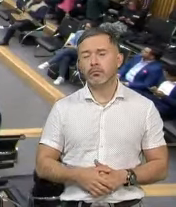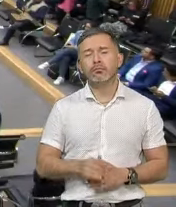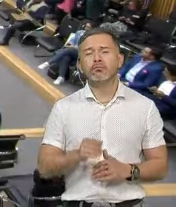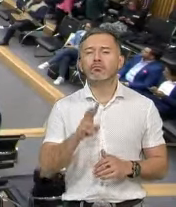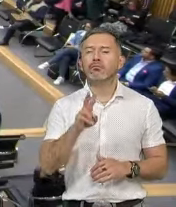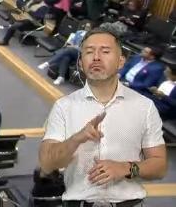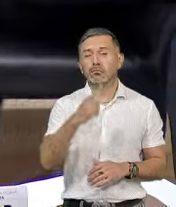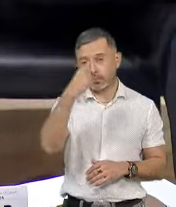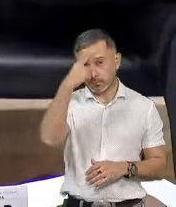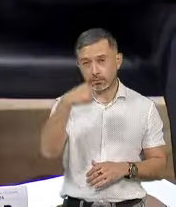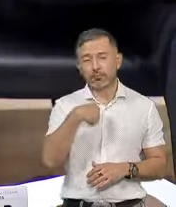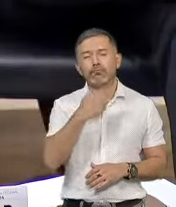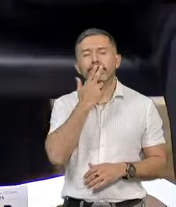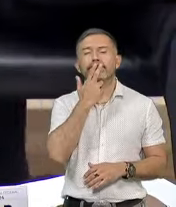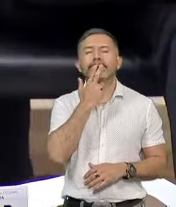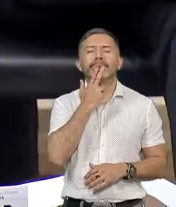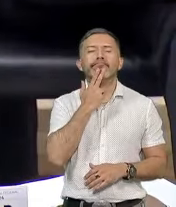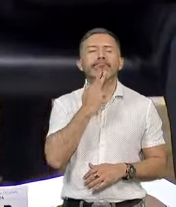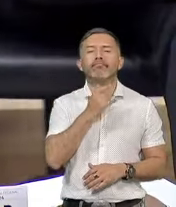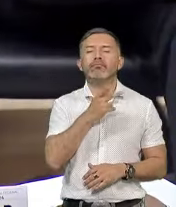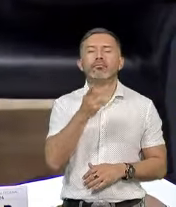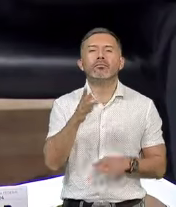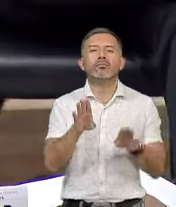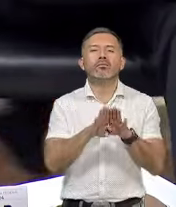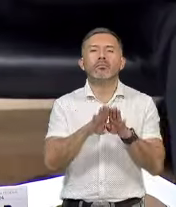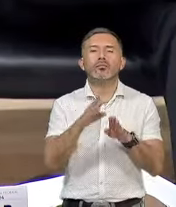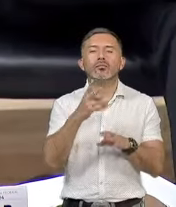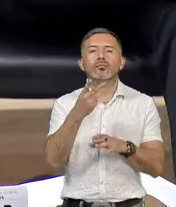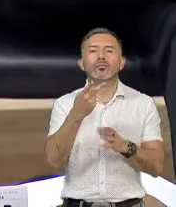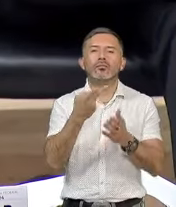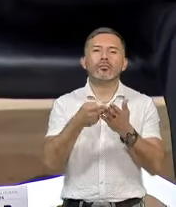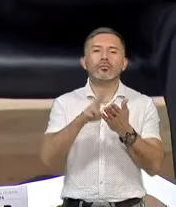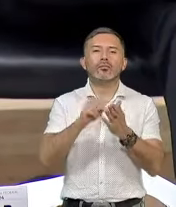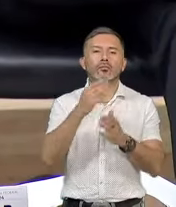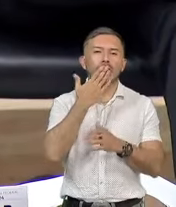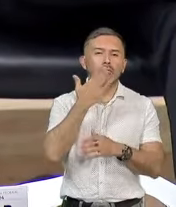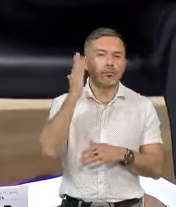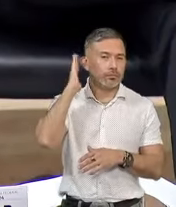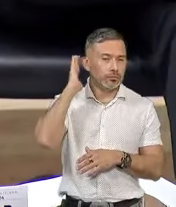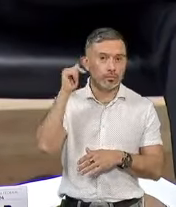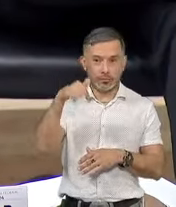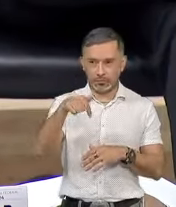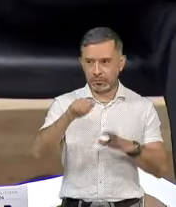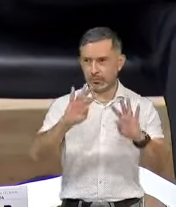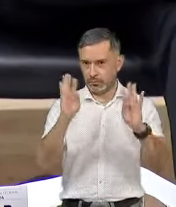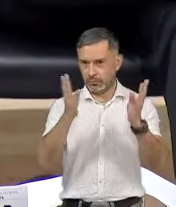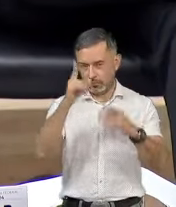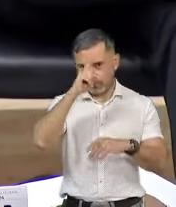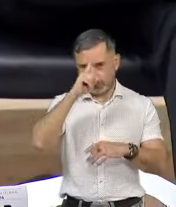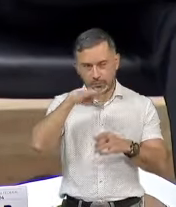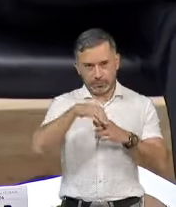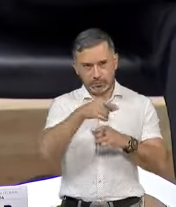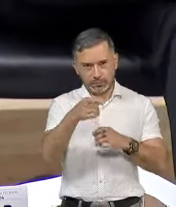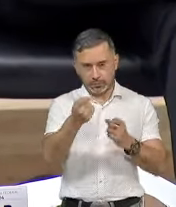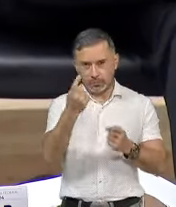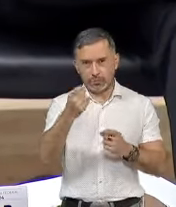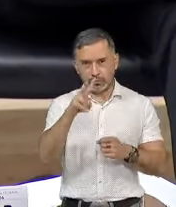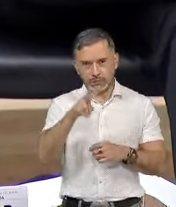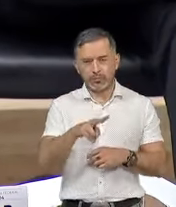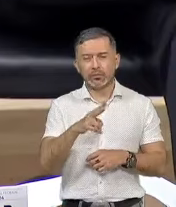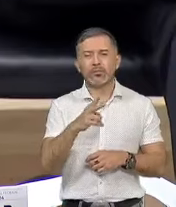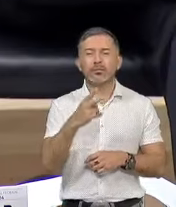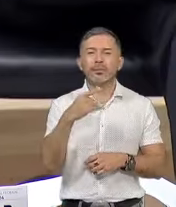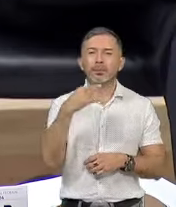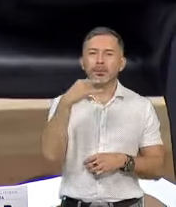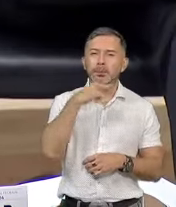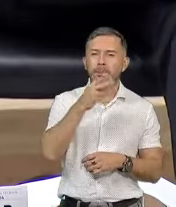infinita el doble racero de algunas personas de este consejo electoral doble